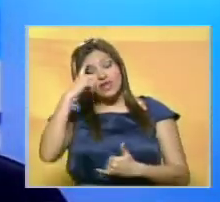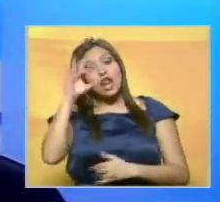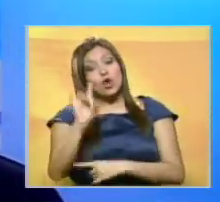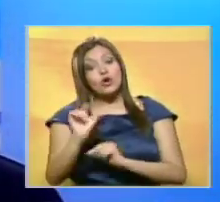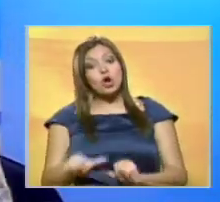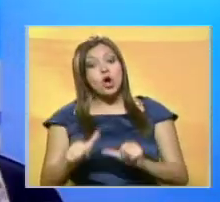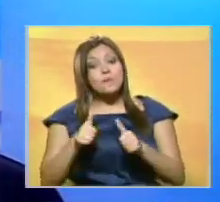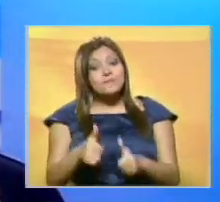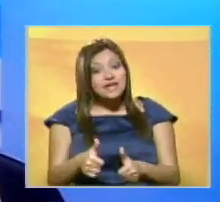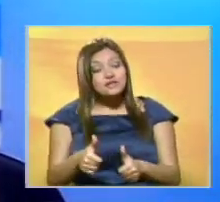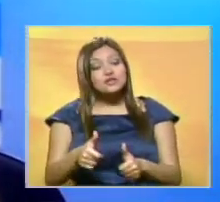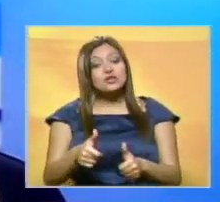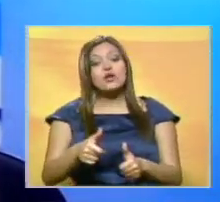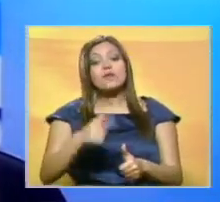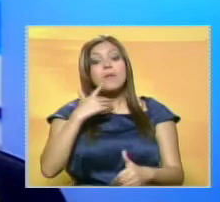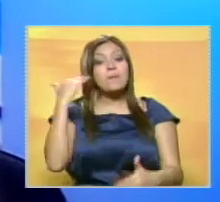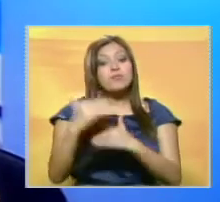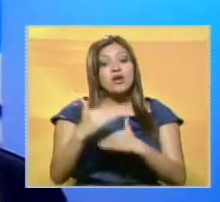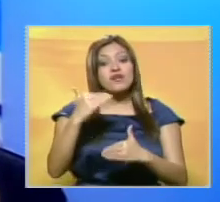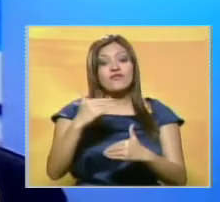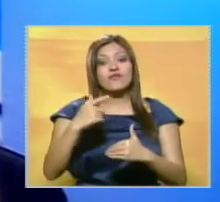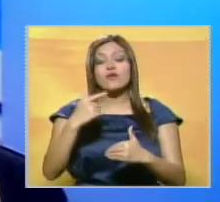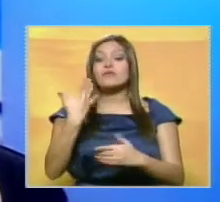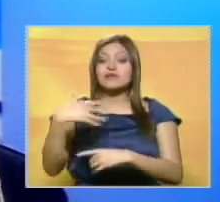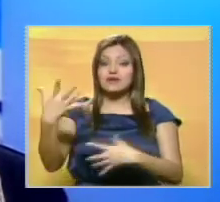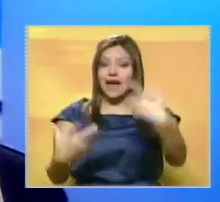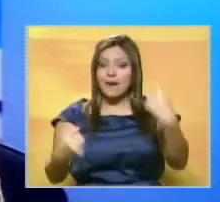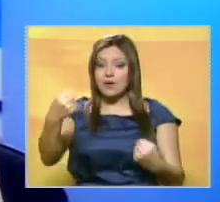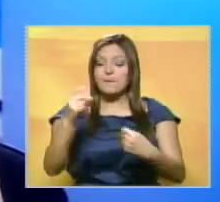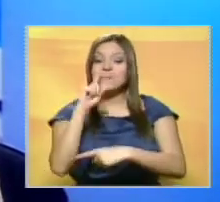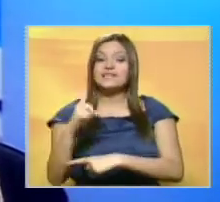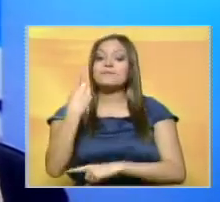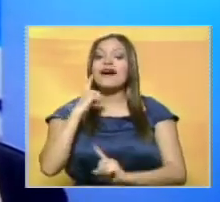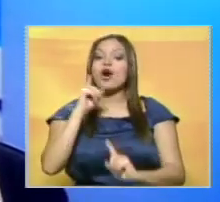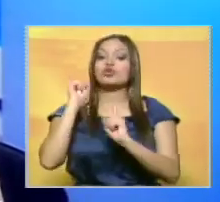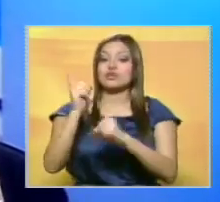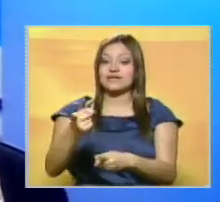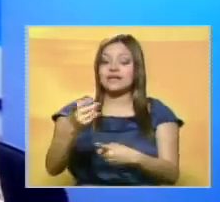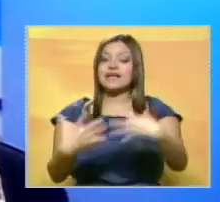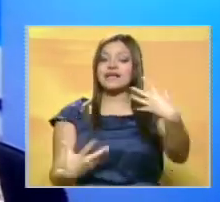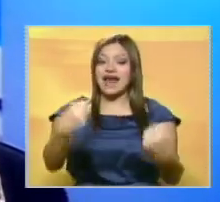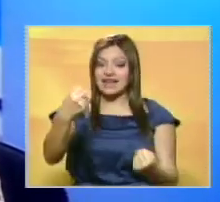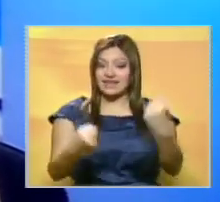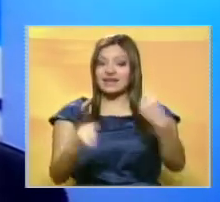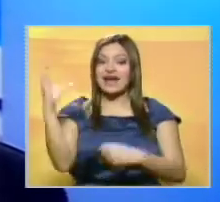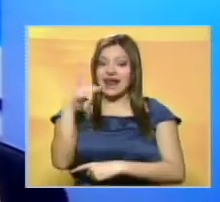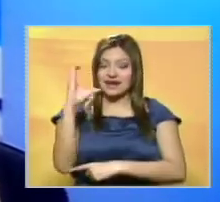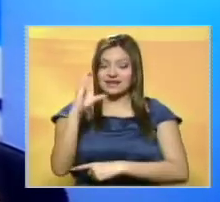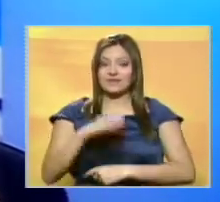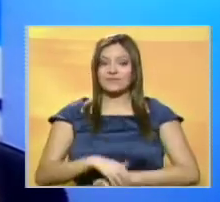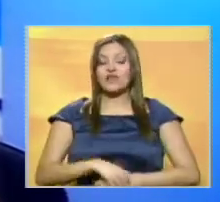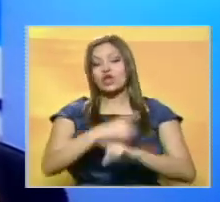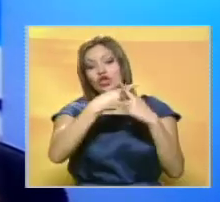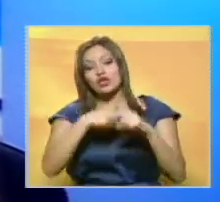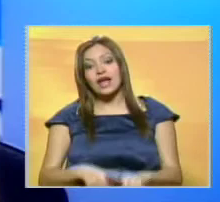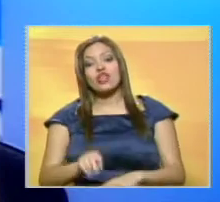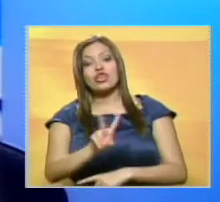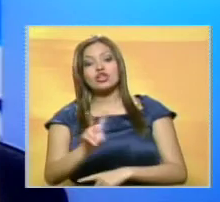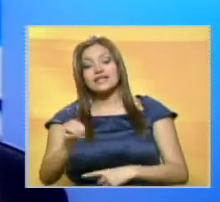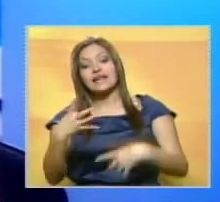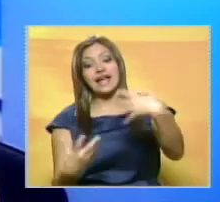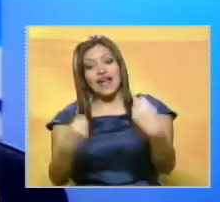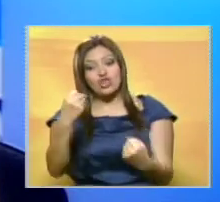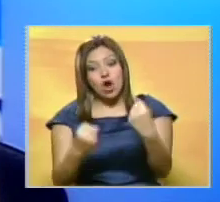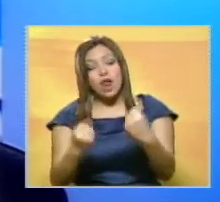a aplicarse el dispositivo de restricción del tránsito de vehículos pesados en las principales autopistas y carreteras de la Gran Caracas. Un total de 200 gandolas